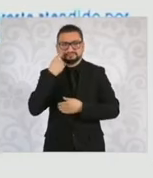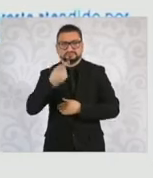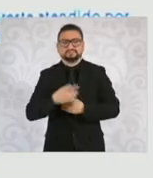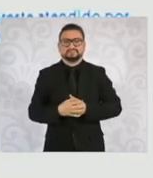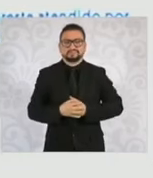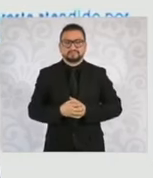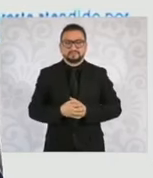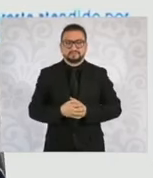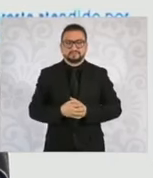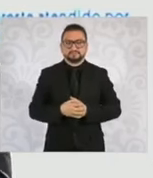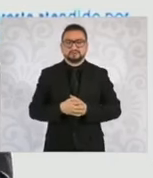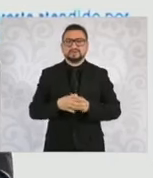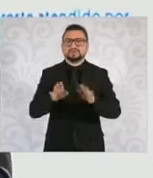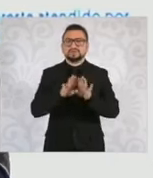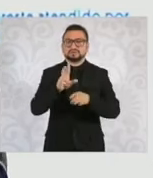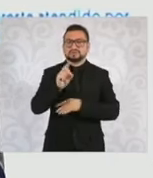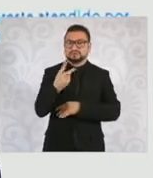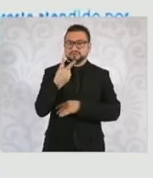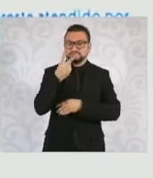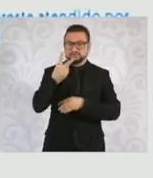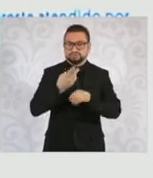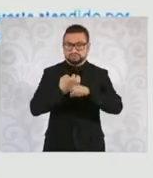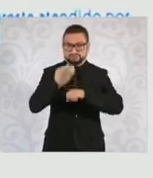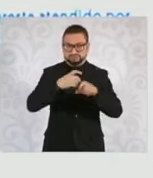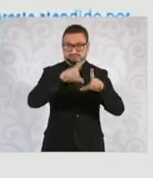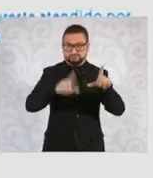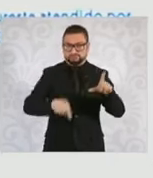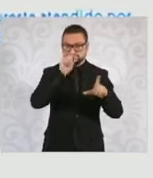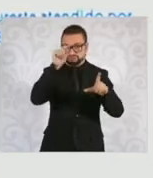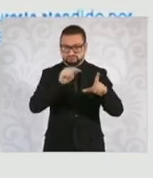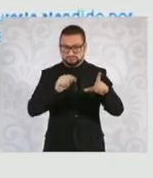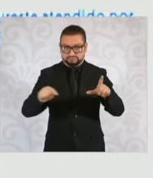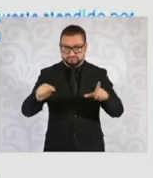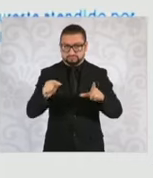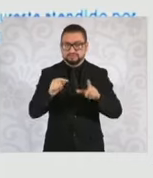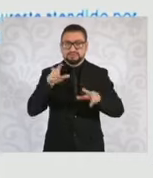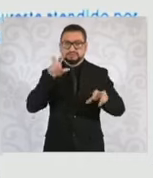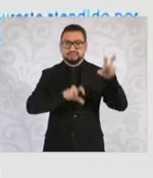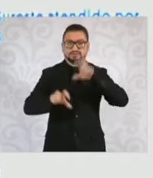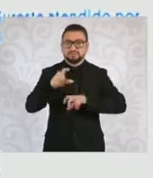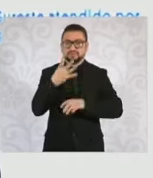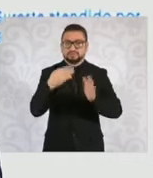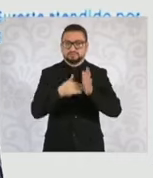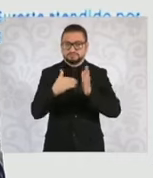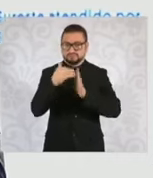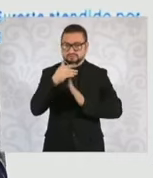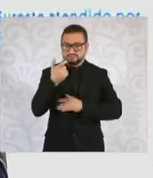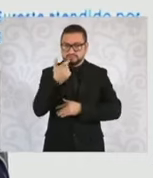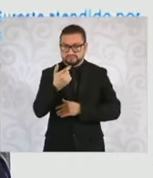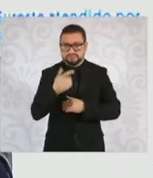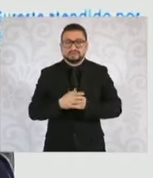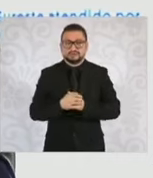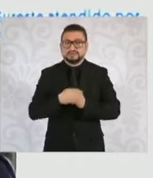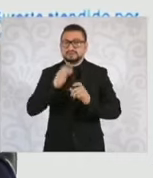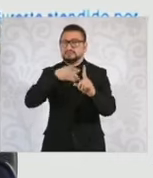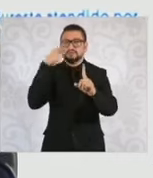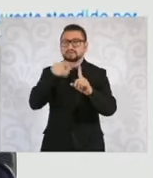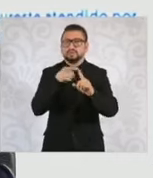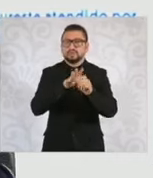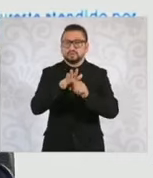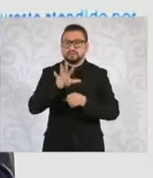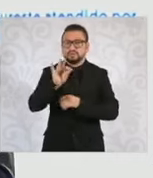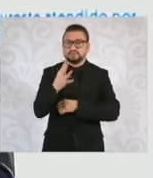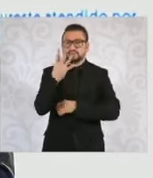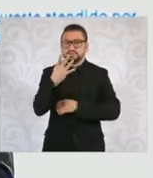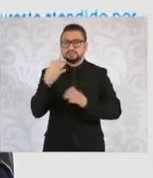Tendrá un alcance en las 32 entidades. La inversión son 4 mil millones de pesos y la meta son 44